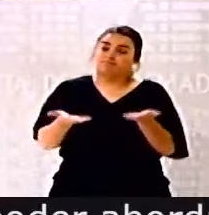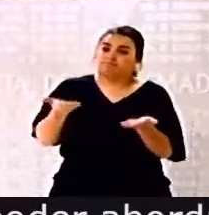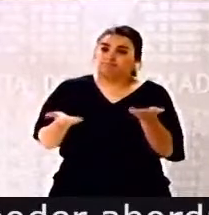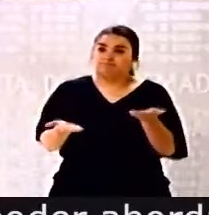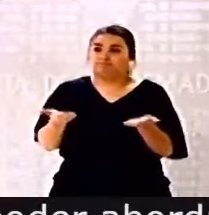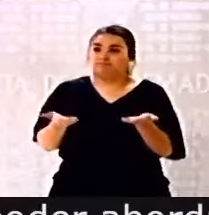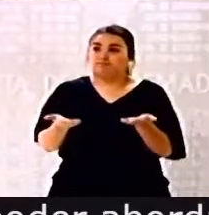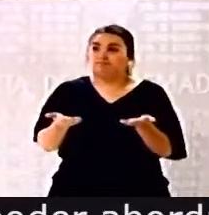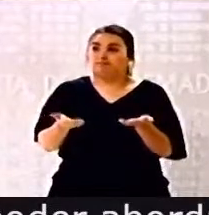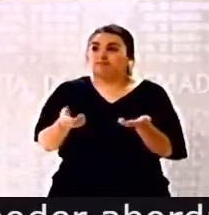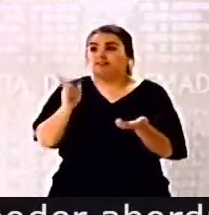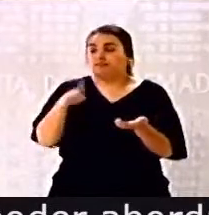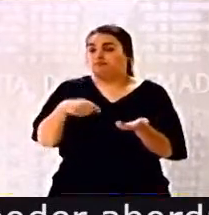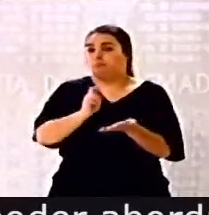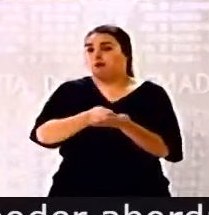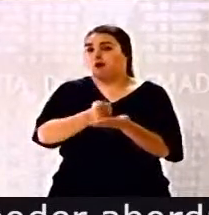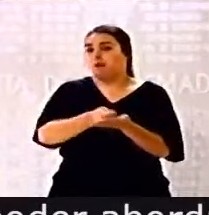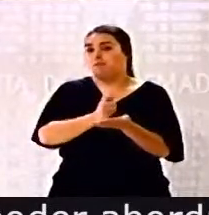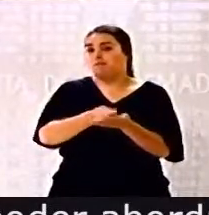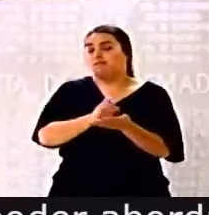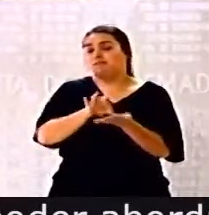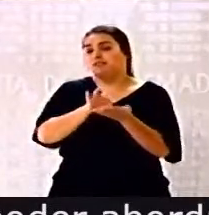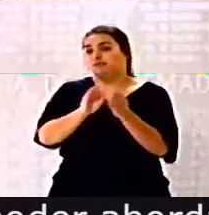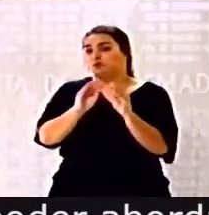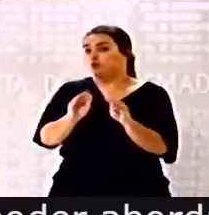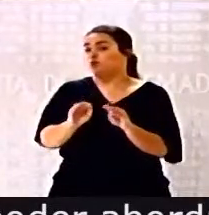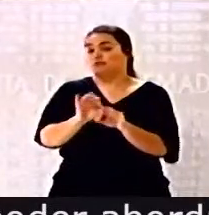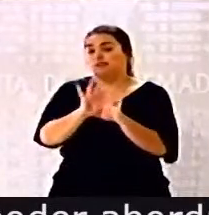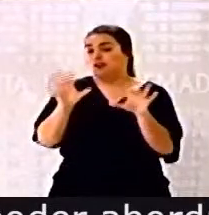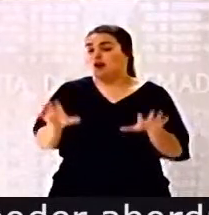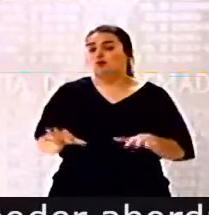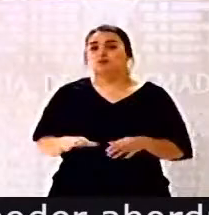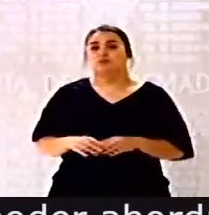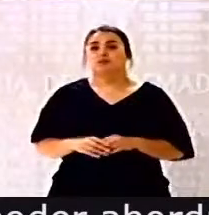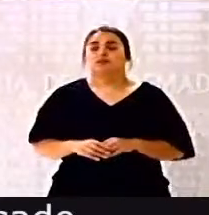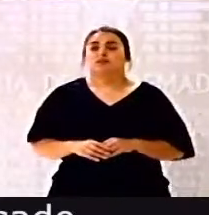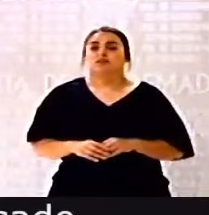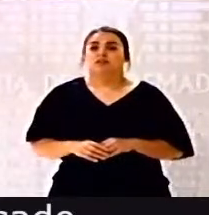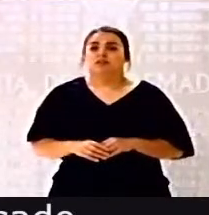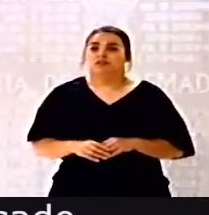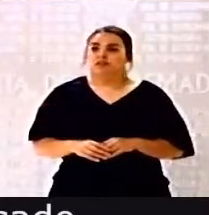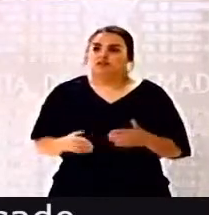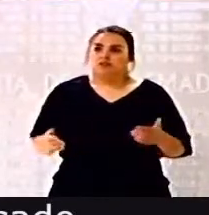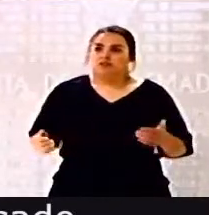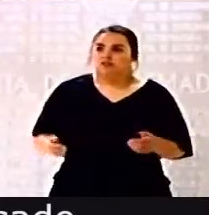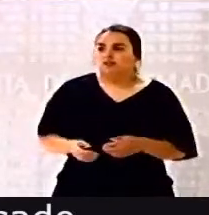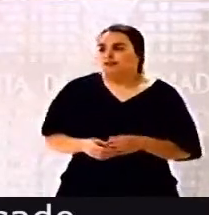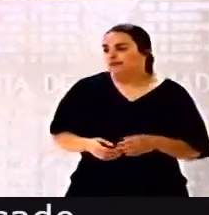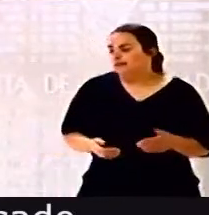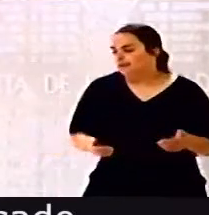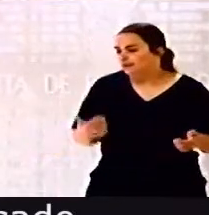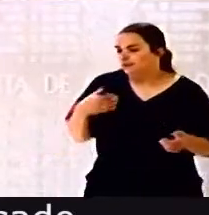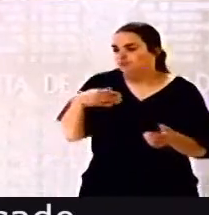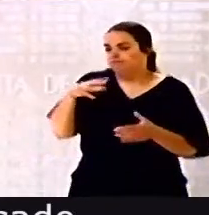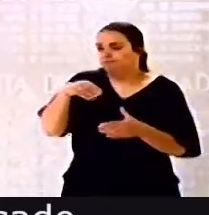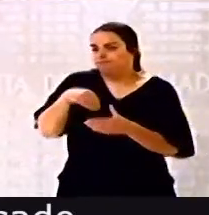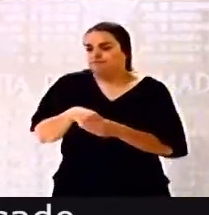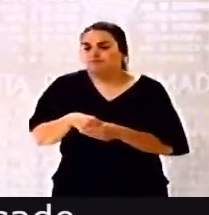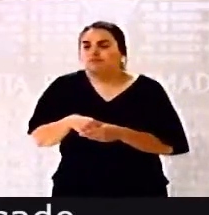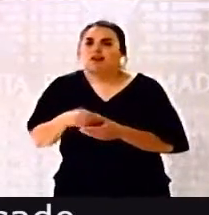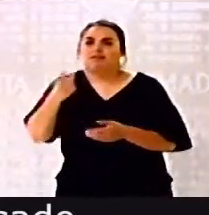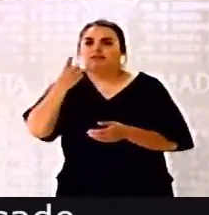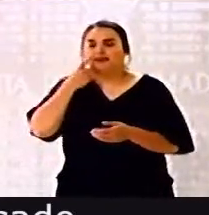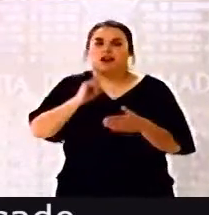ser pagados lo que son sus servicios, evidentemente. No voy a ir al máximo de la